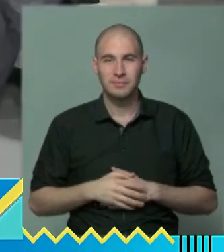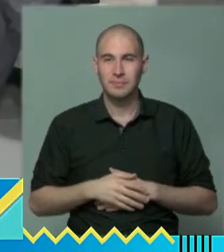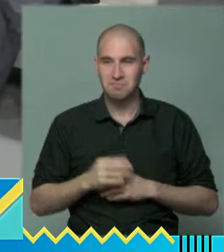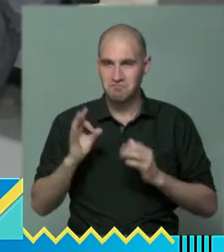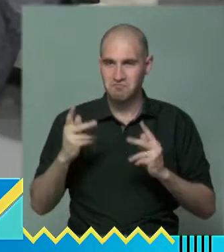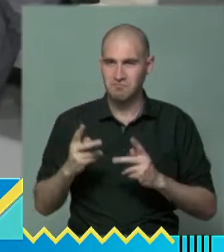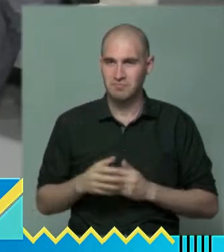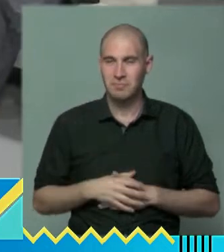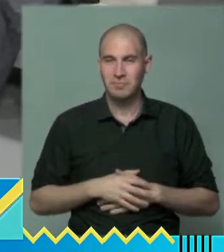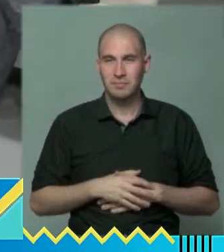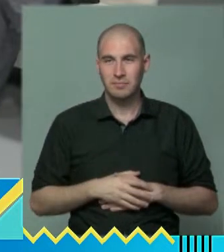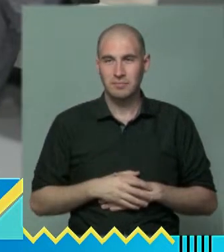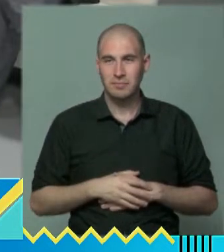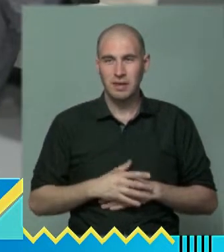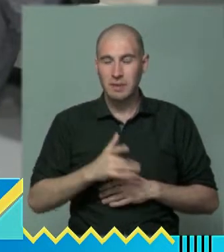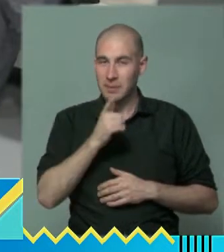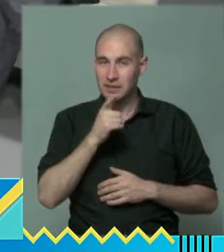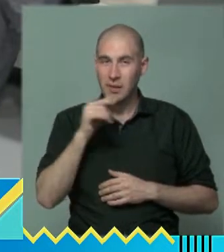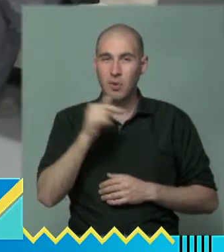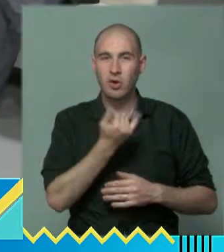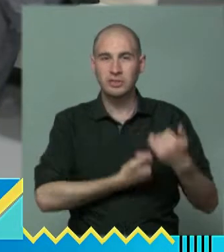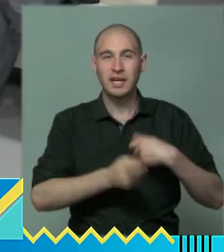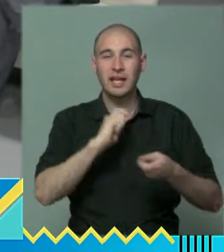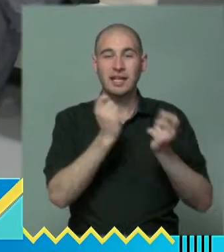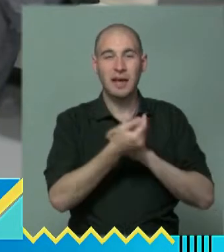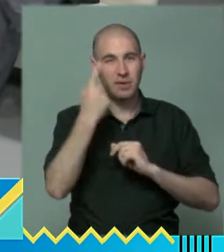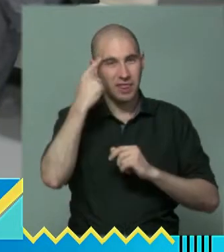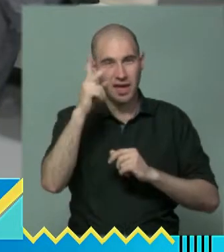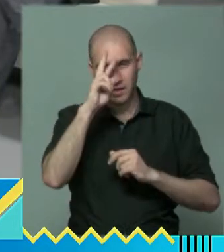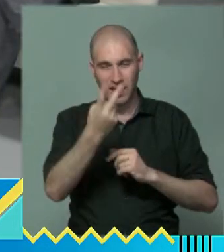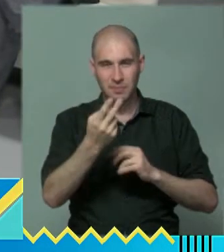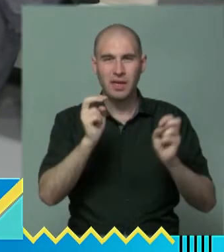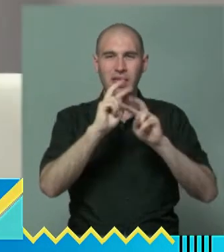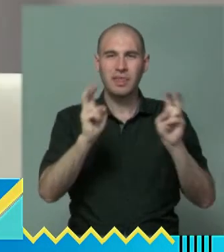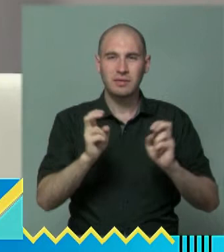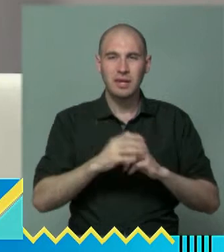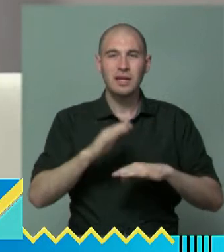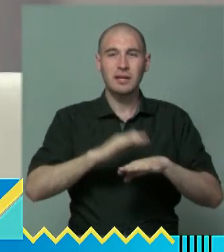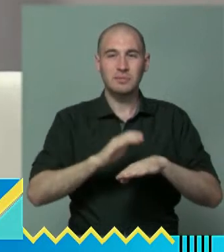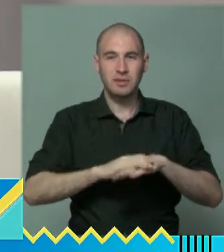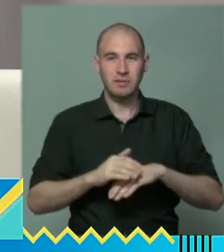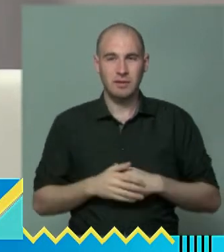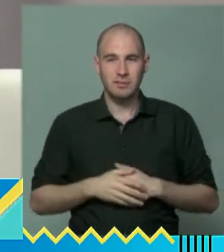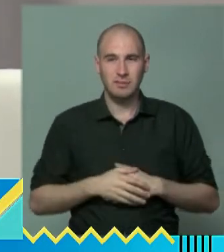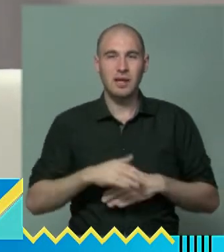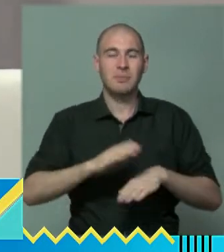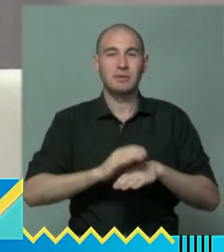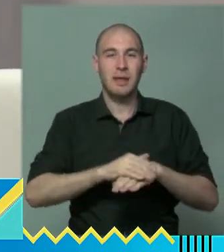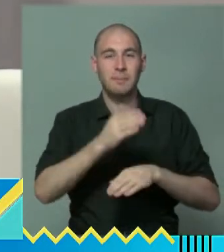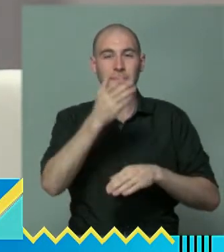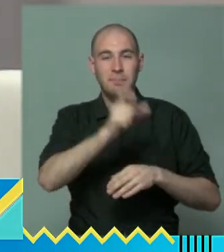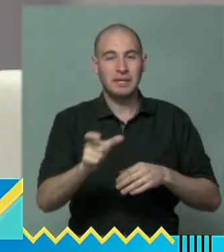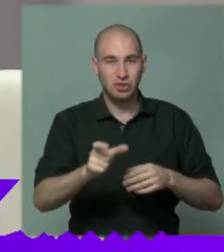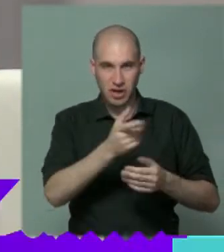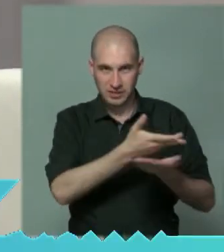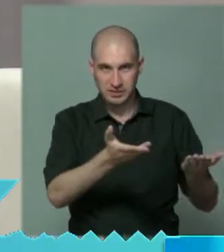Bueno, me imagino que cuando te referís a los cambios de paradigma es al tema de la responsabilidad de las personas físicas.